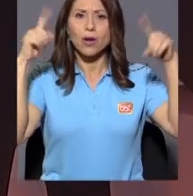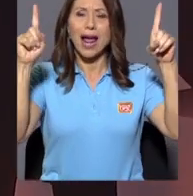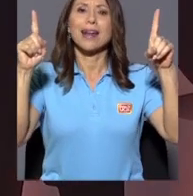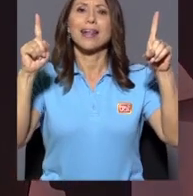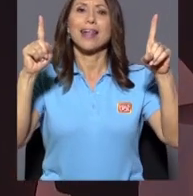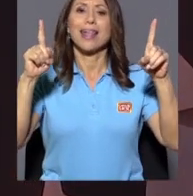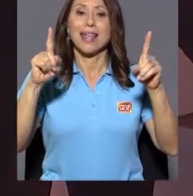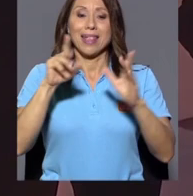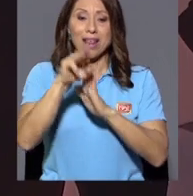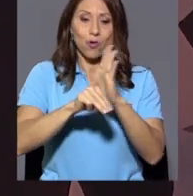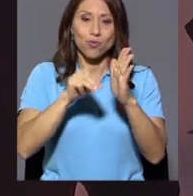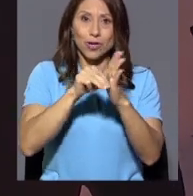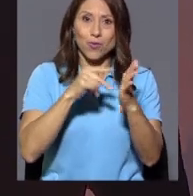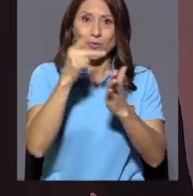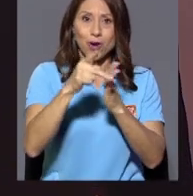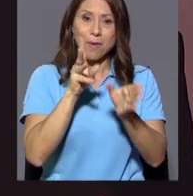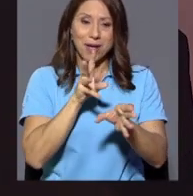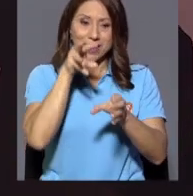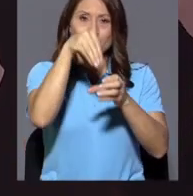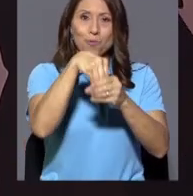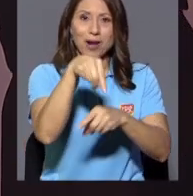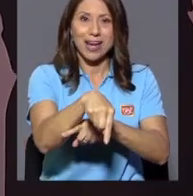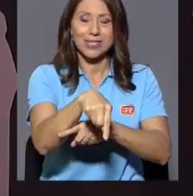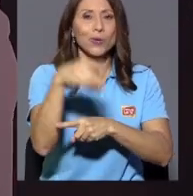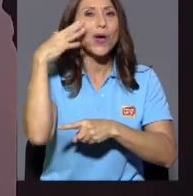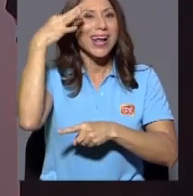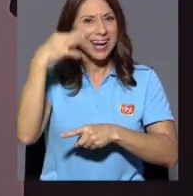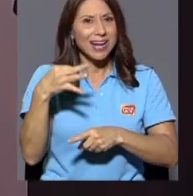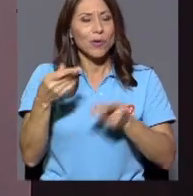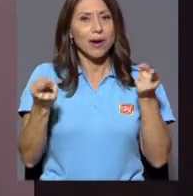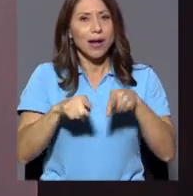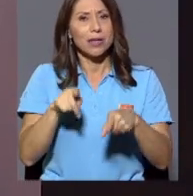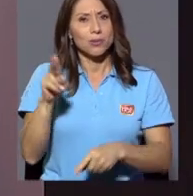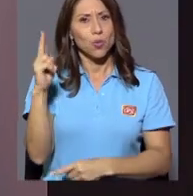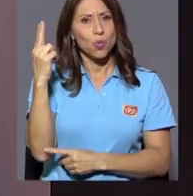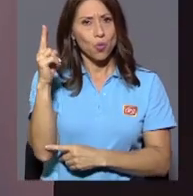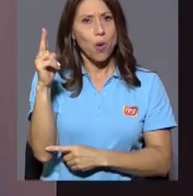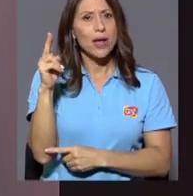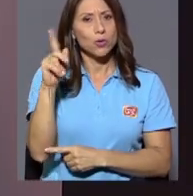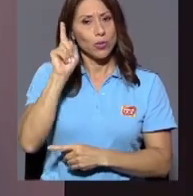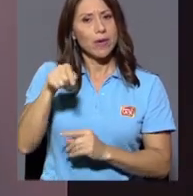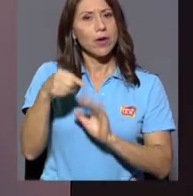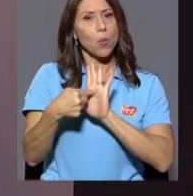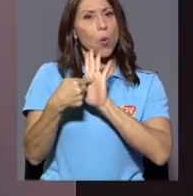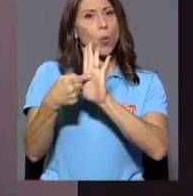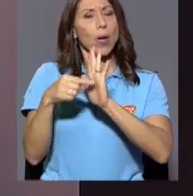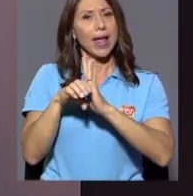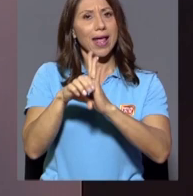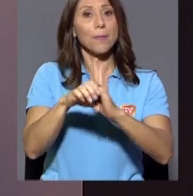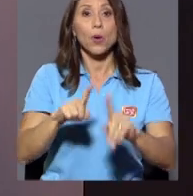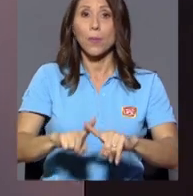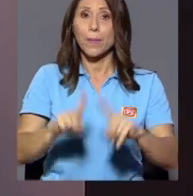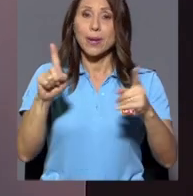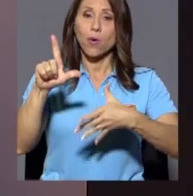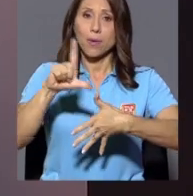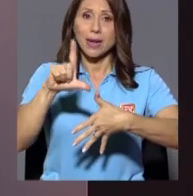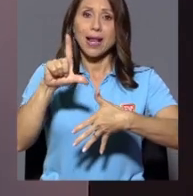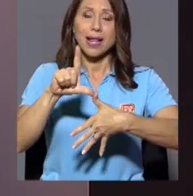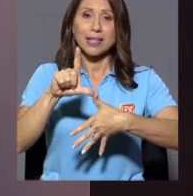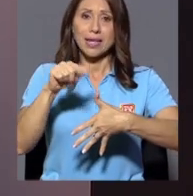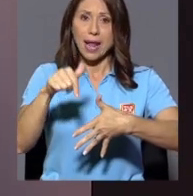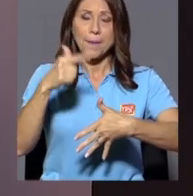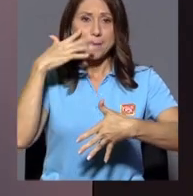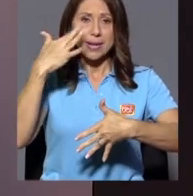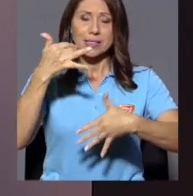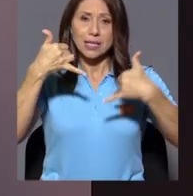de incorporar en el currículum y creo que entonces el caso uruguayo sería el de tomar como ejemplo pero la américa latina